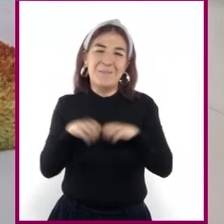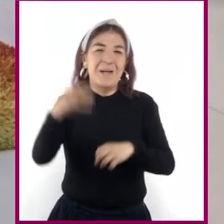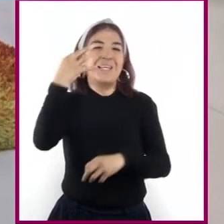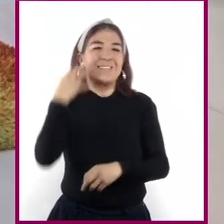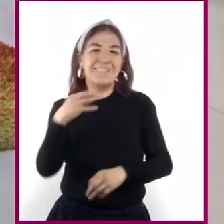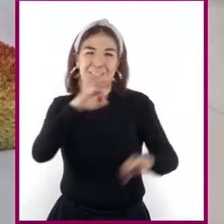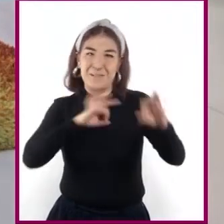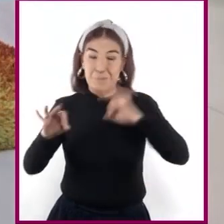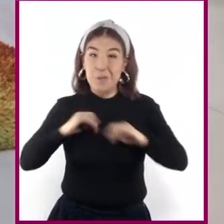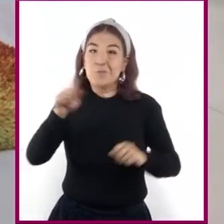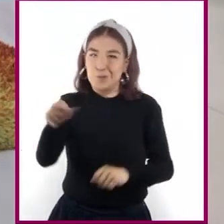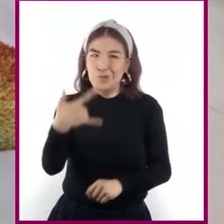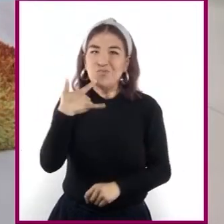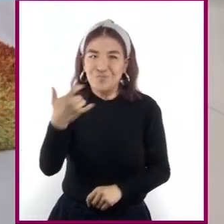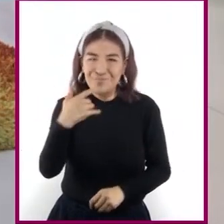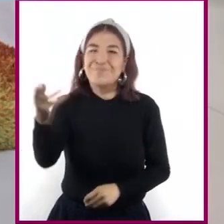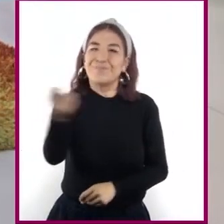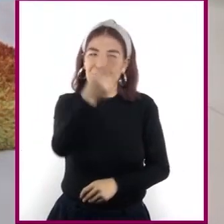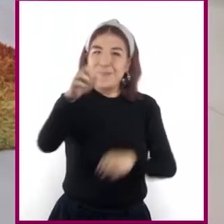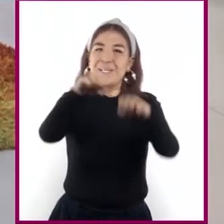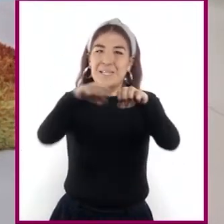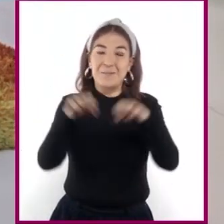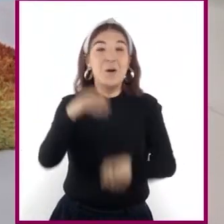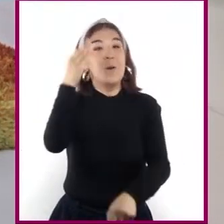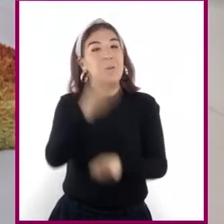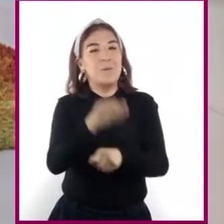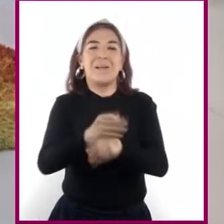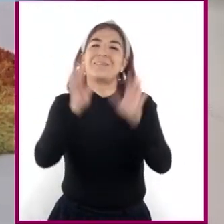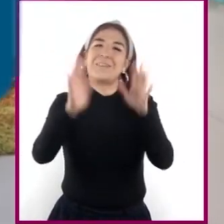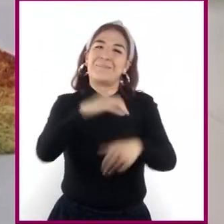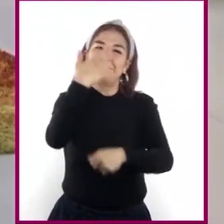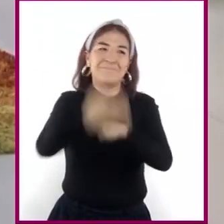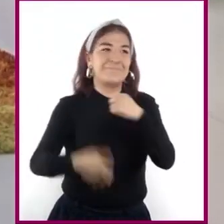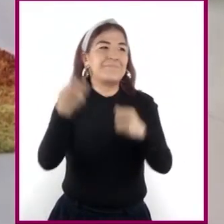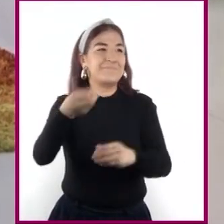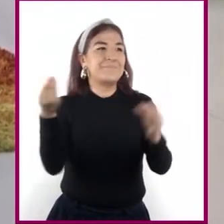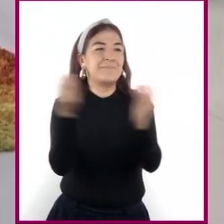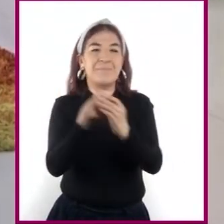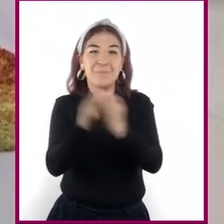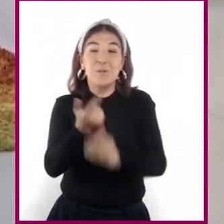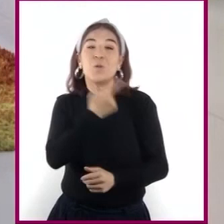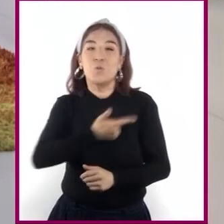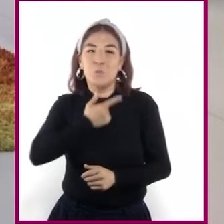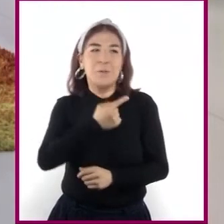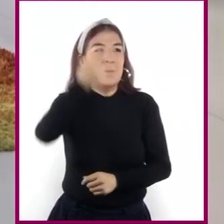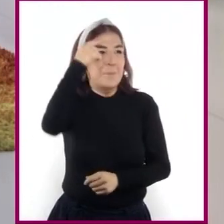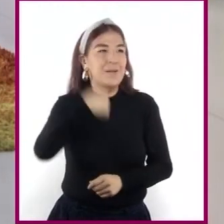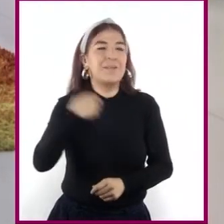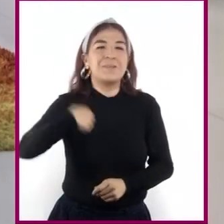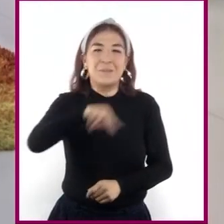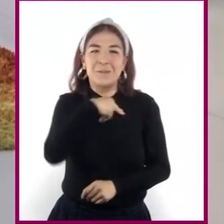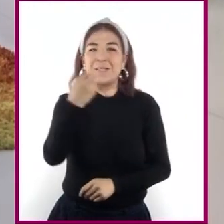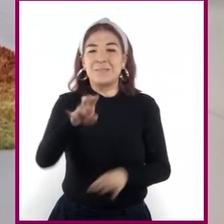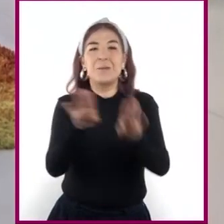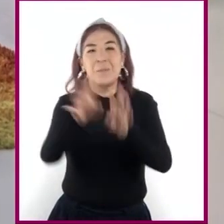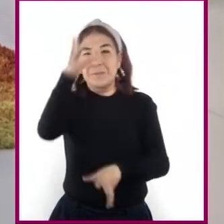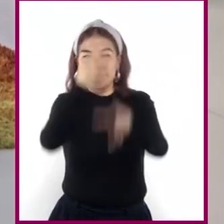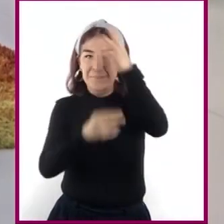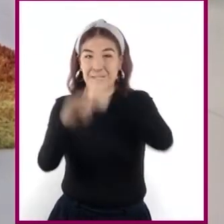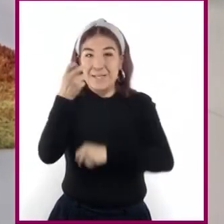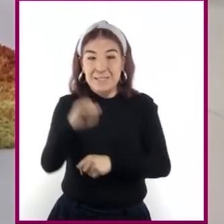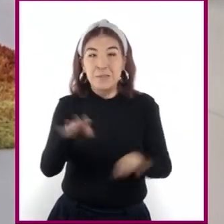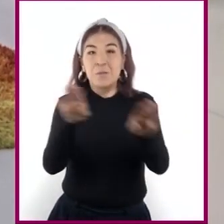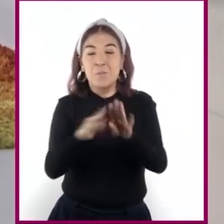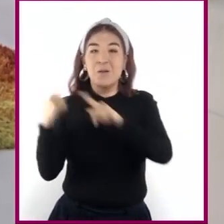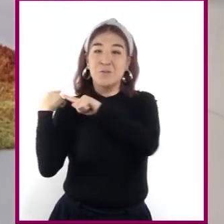Fue un gran esfuerzo de todos ustedes. Hemos llegado al final de esta sesión. Fue un gusto para nosotros formar parte de su aprendizaje durante este